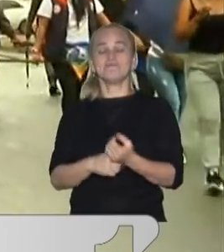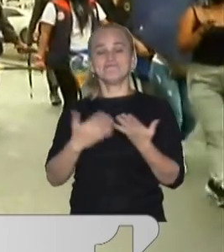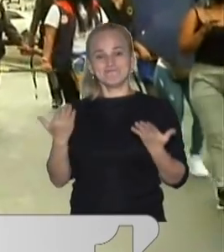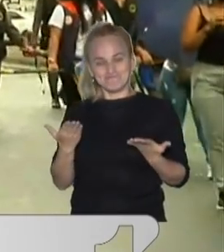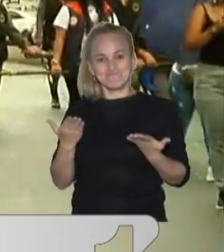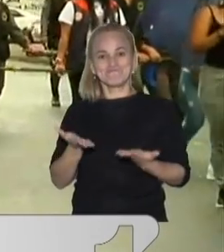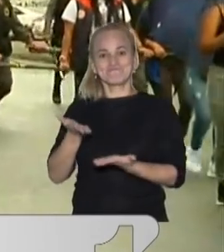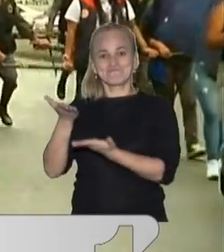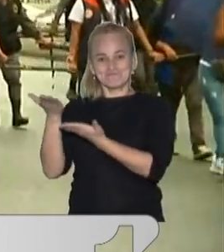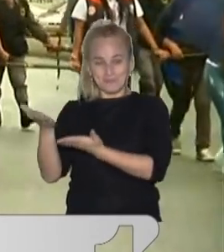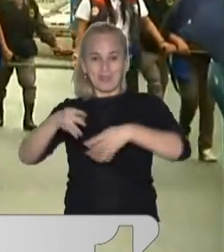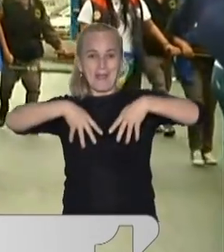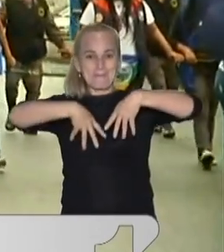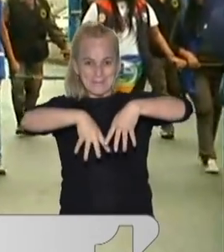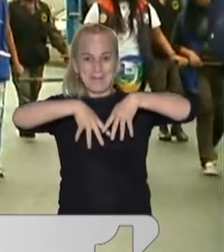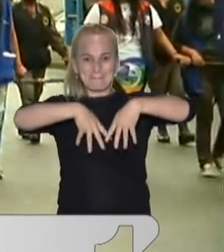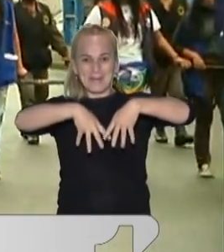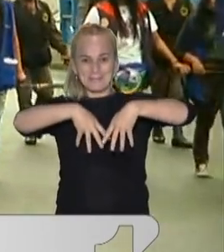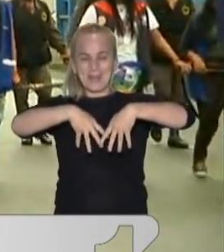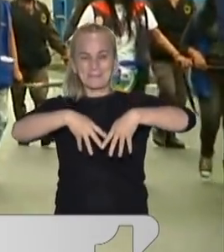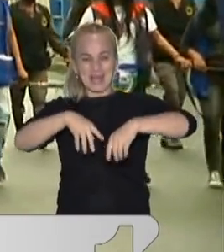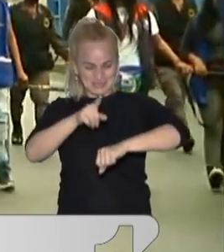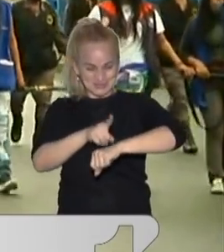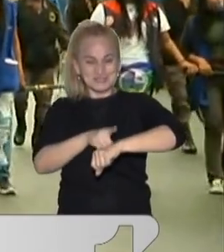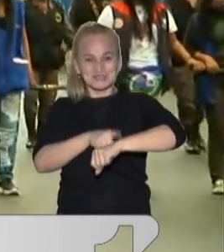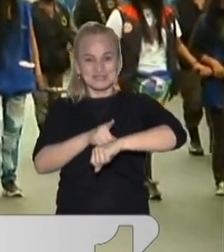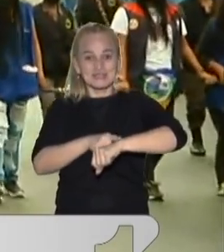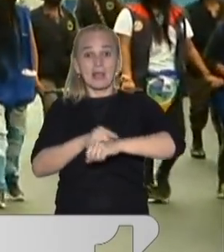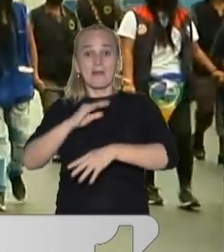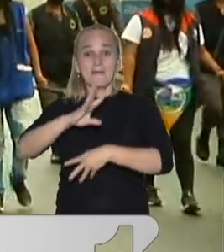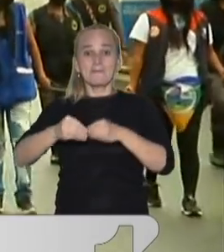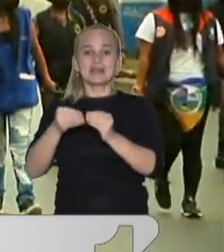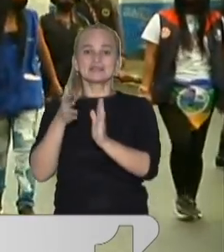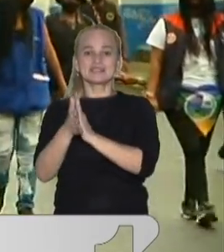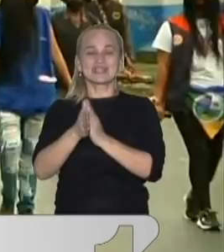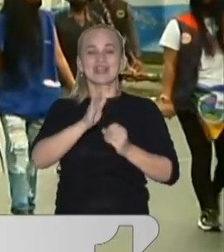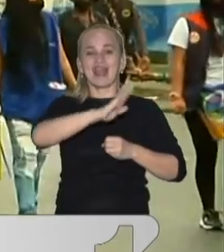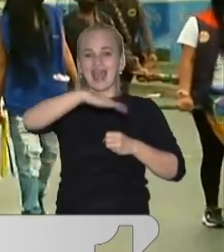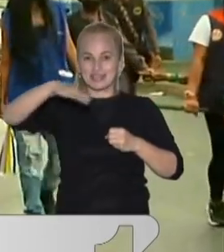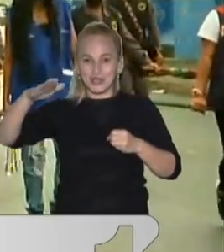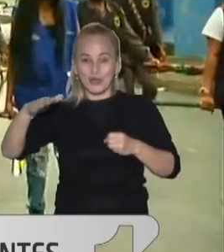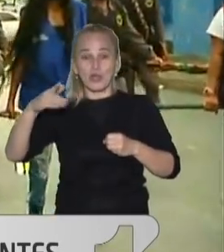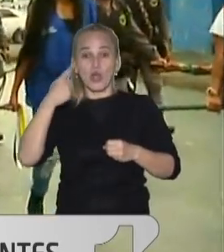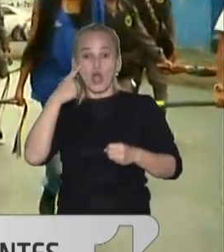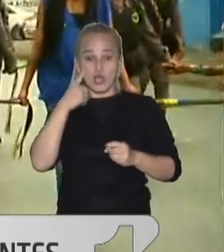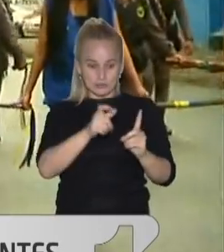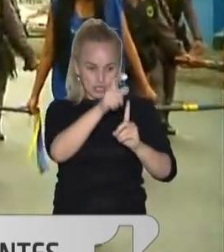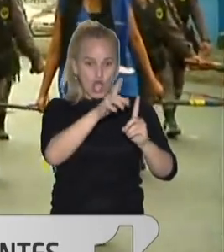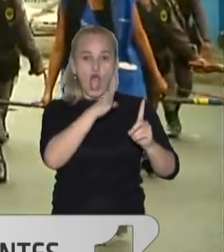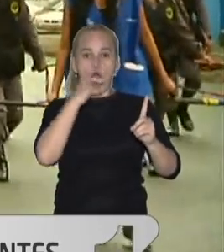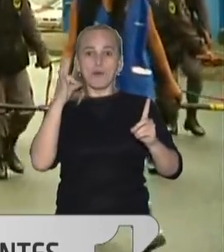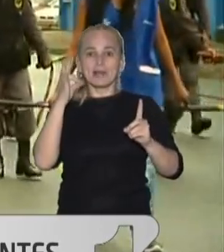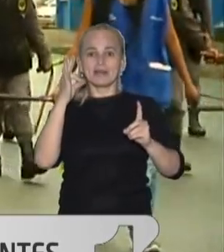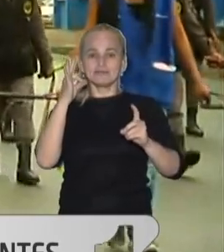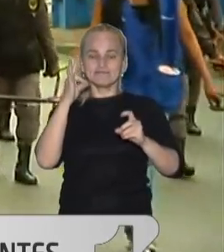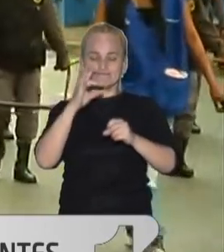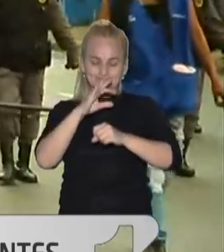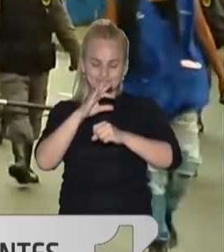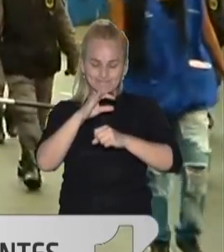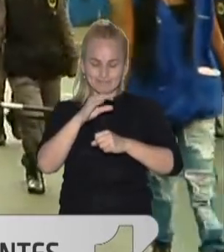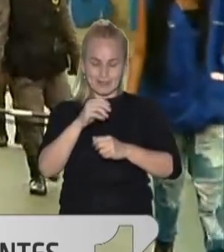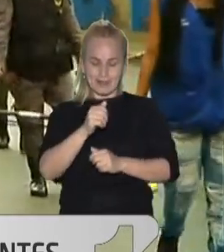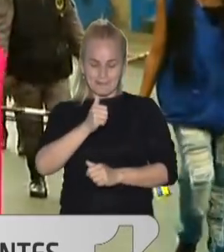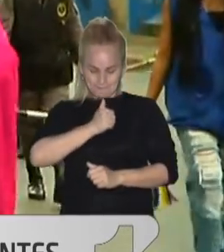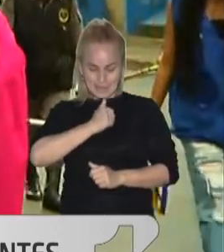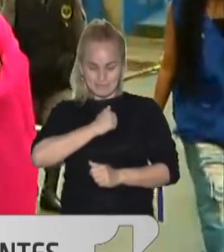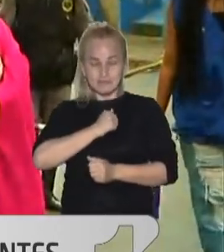Justamente esa es una de las movilizaciones que se realiza a esta hora. Y en otras noticias de Antioquia, se entregó el hombre que disparó contra un grupo de